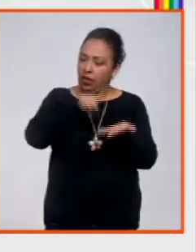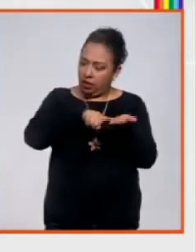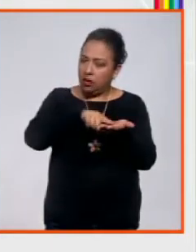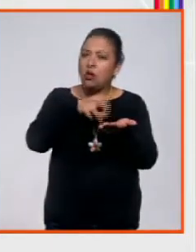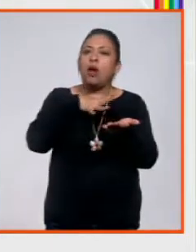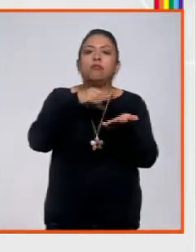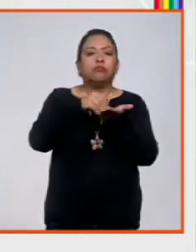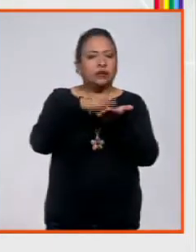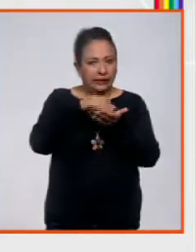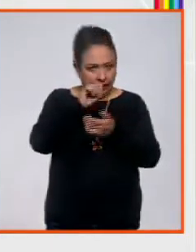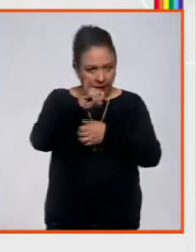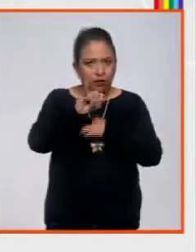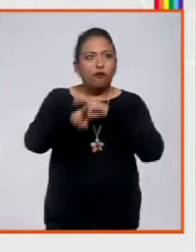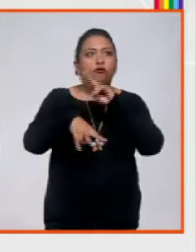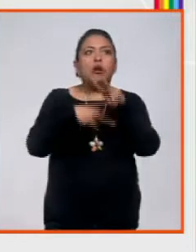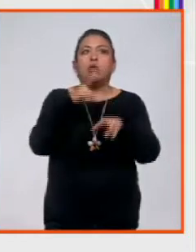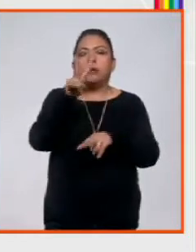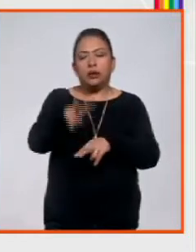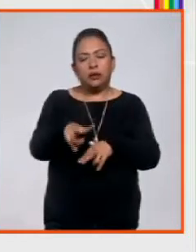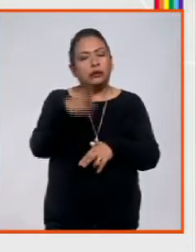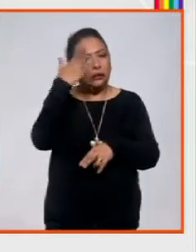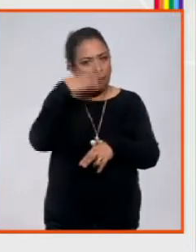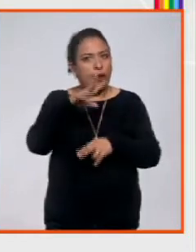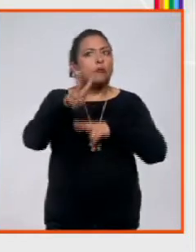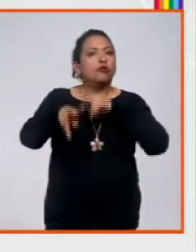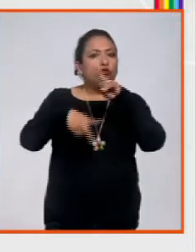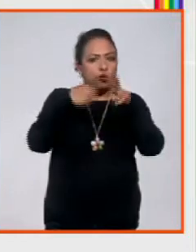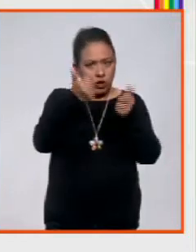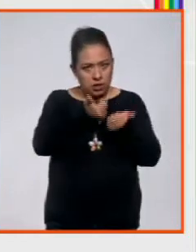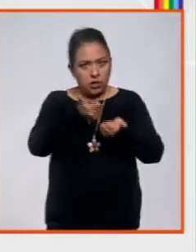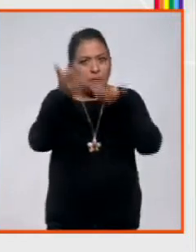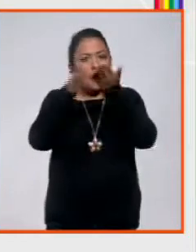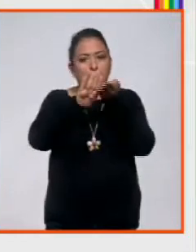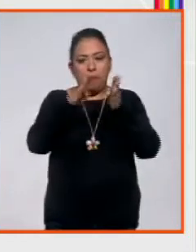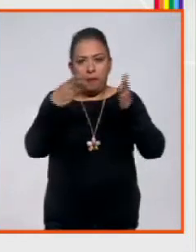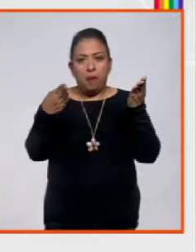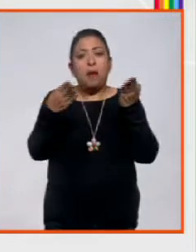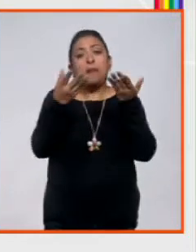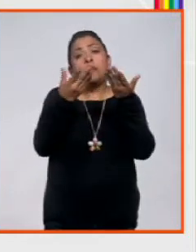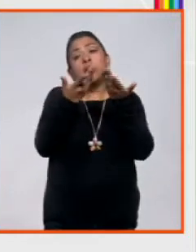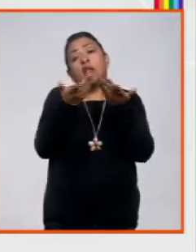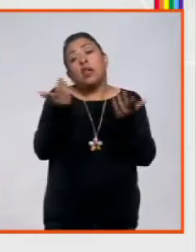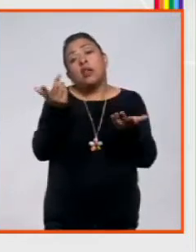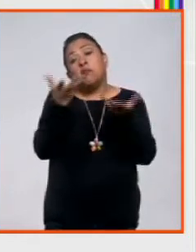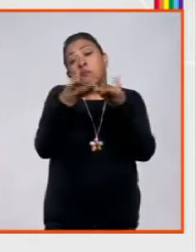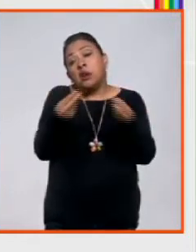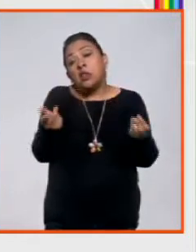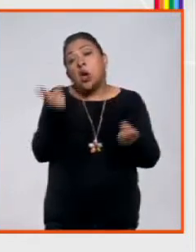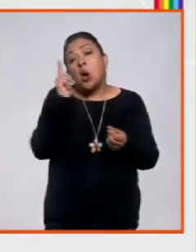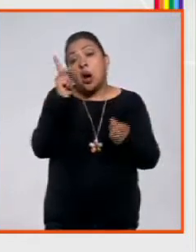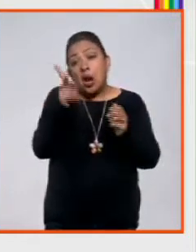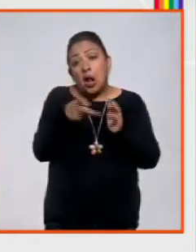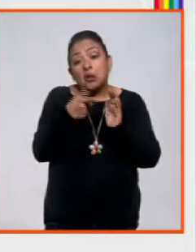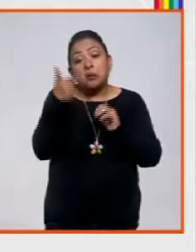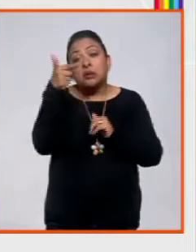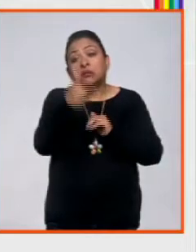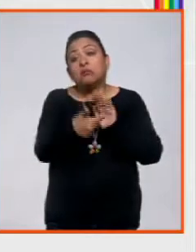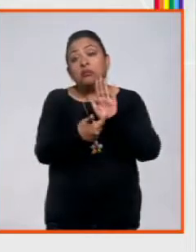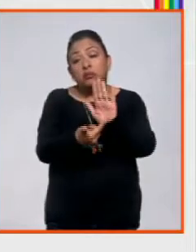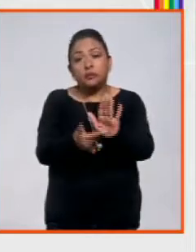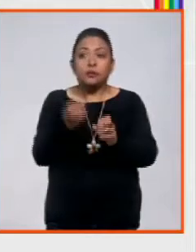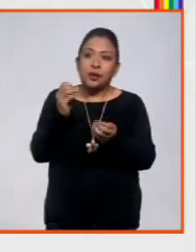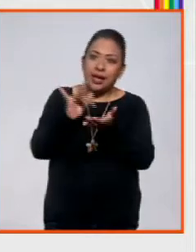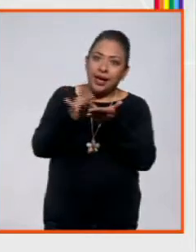que sí estuvo como estamos totalmente convencidos de que estuvo ahí esta pieza perdida que esperamos que aparezca muchas gracias por traernos